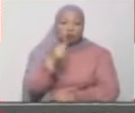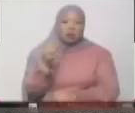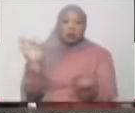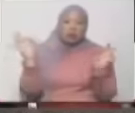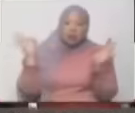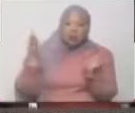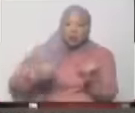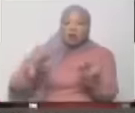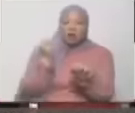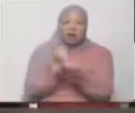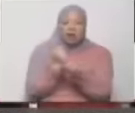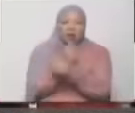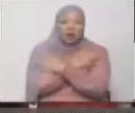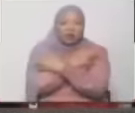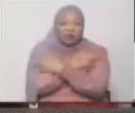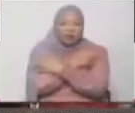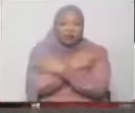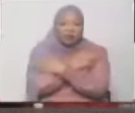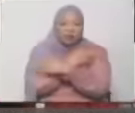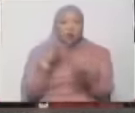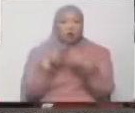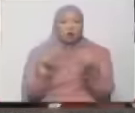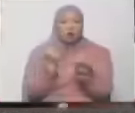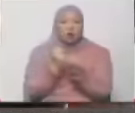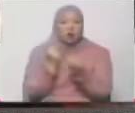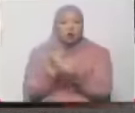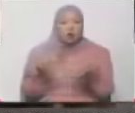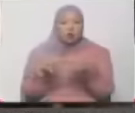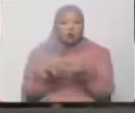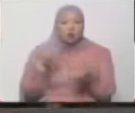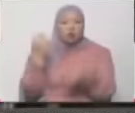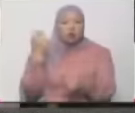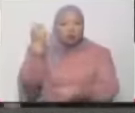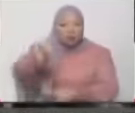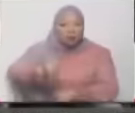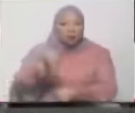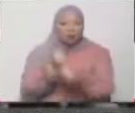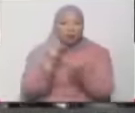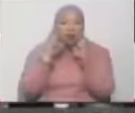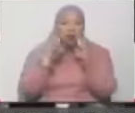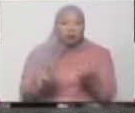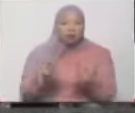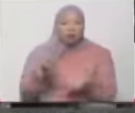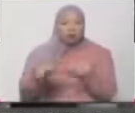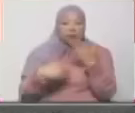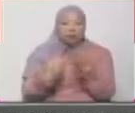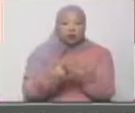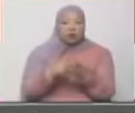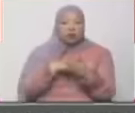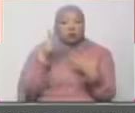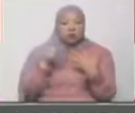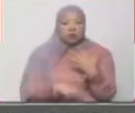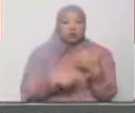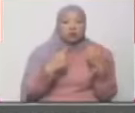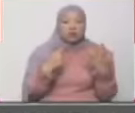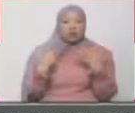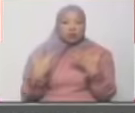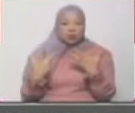Naguará, felicitaciones a todo el equipo del mazo. Hay que verle la cara, yo estoy llegando a mi programa 63